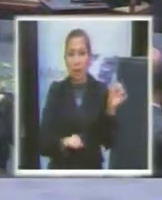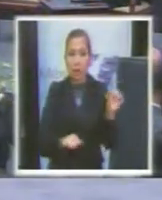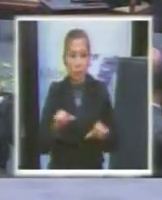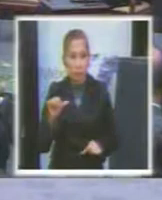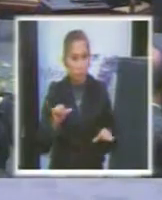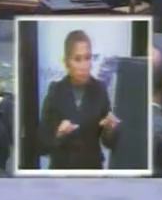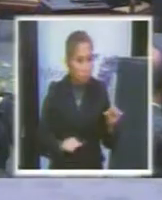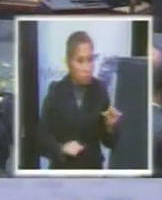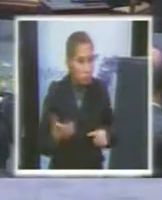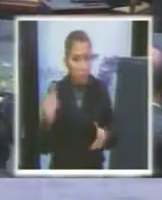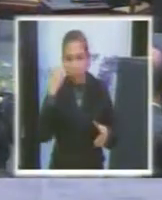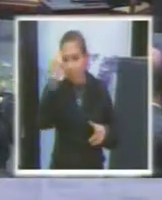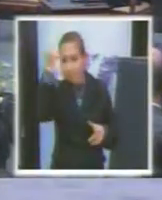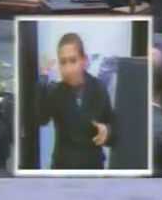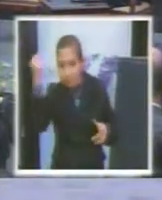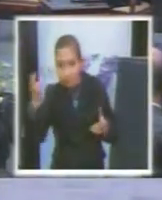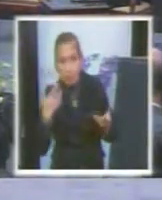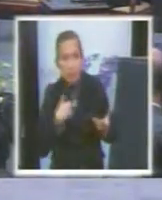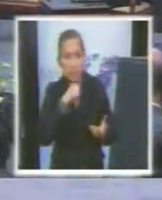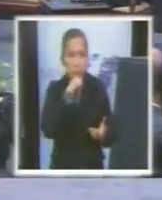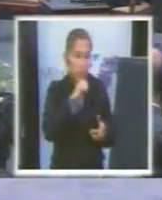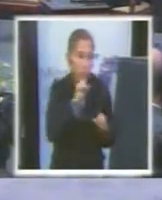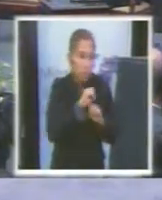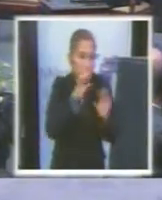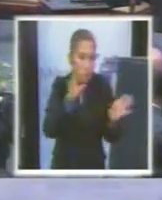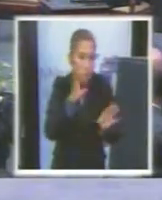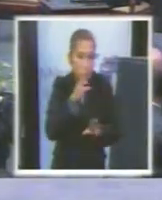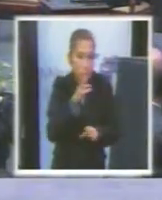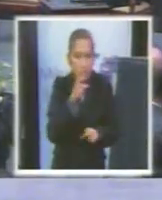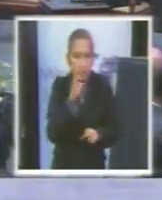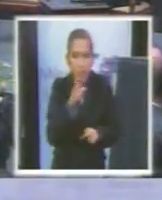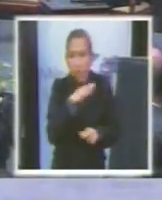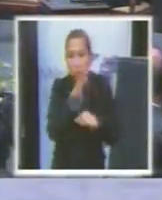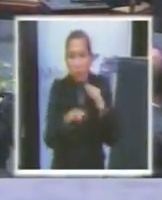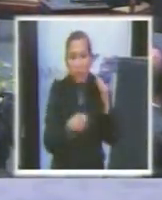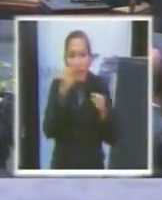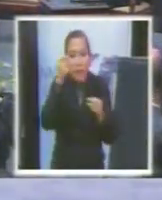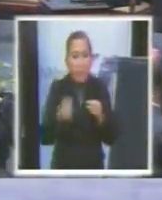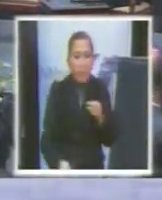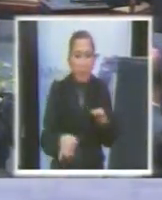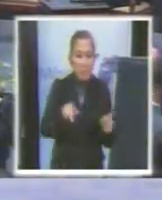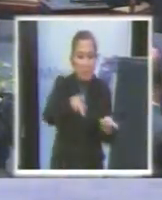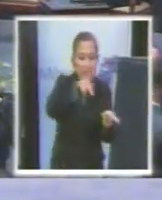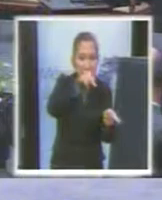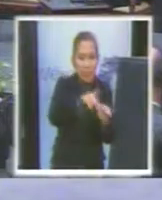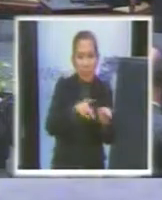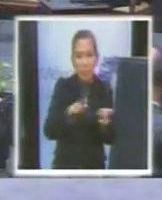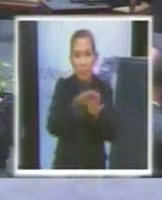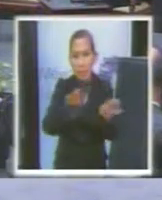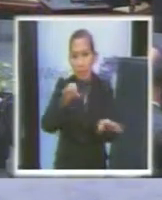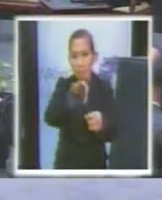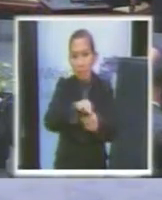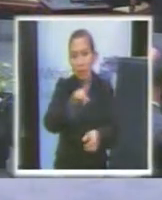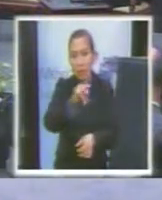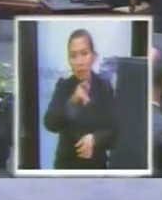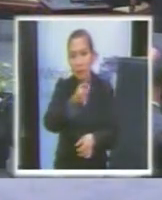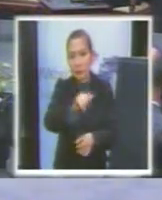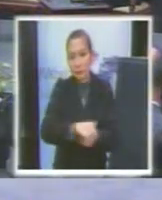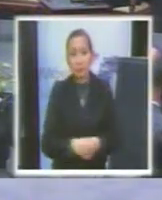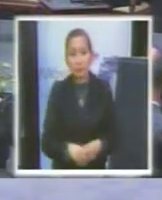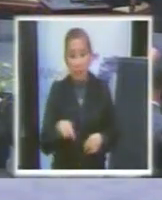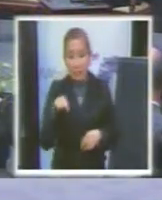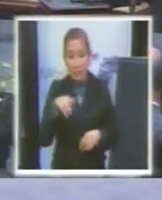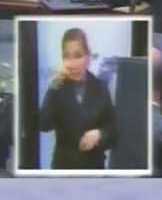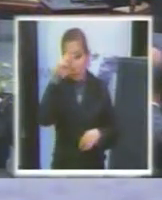actividades tecnológicas y también, por qué no decirlo, todo lo que es el perfeccionamiento de la democracia. En